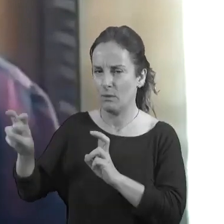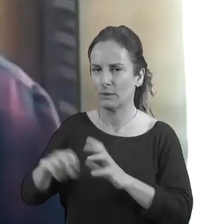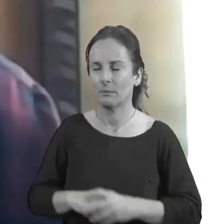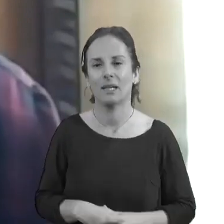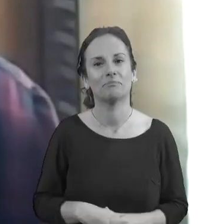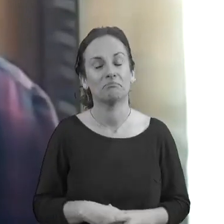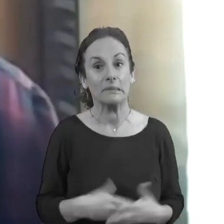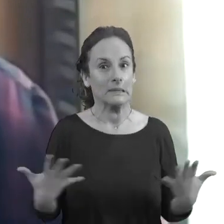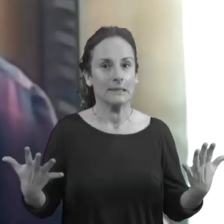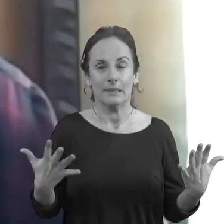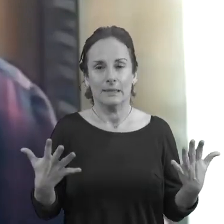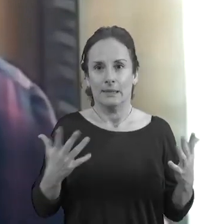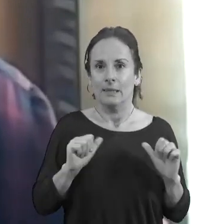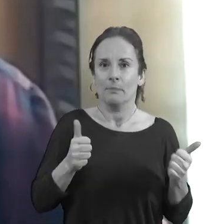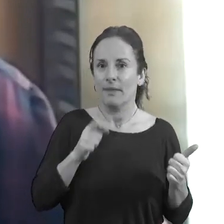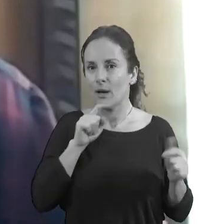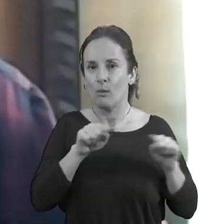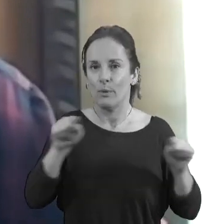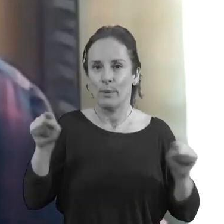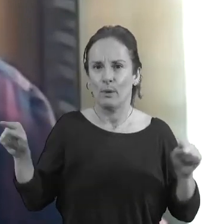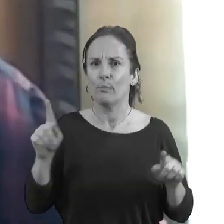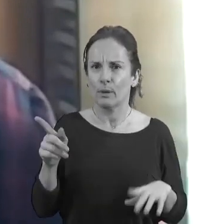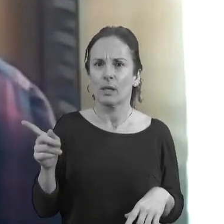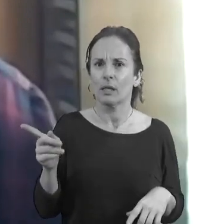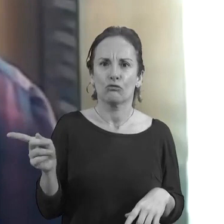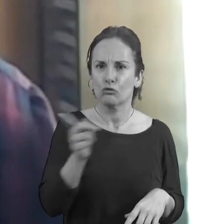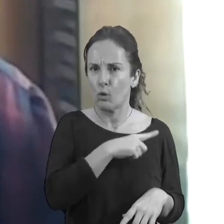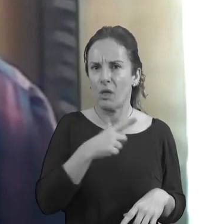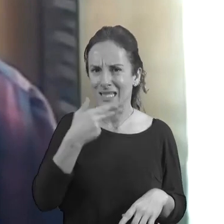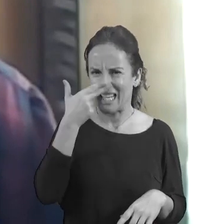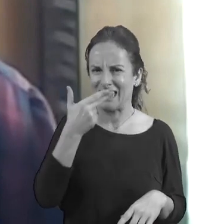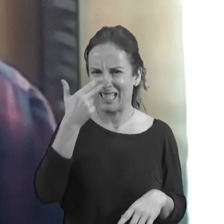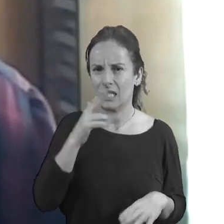No sé por cuál empezar porque realmente habéis mencionado muchas cosas muy interesantes.